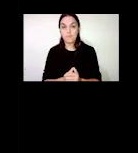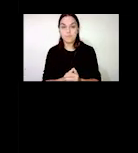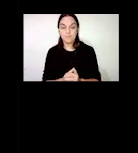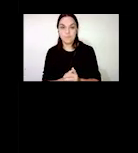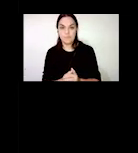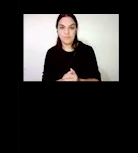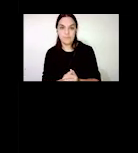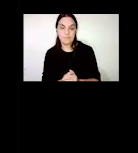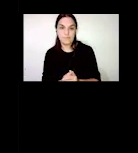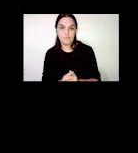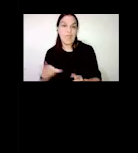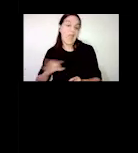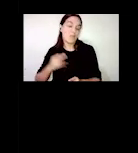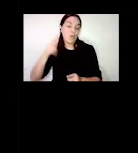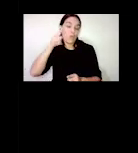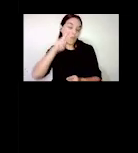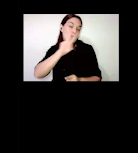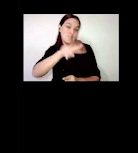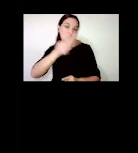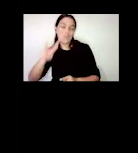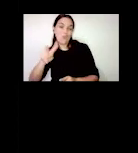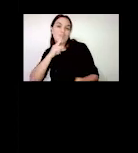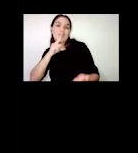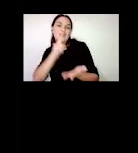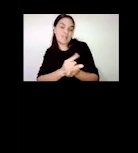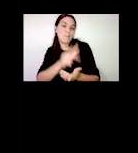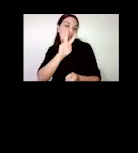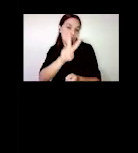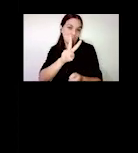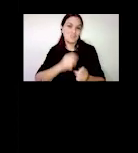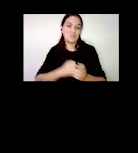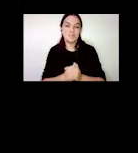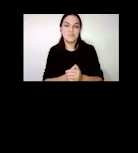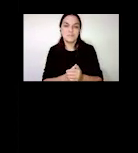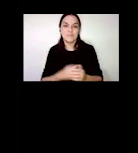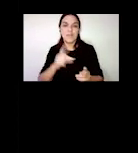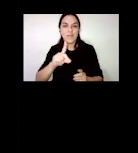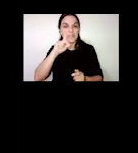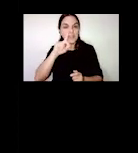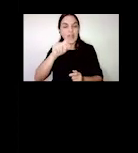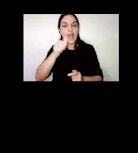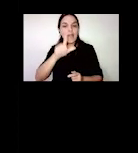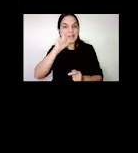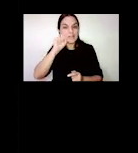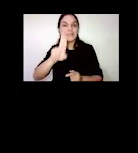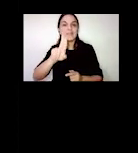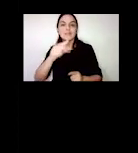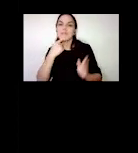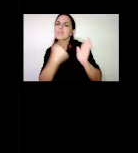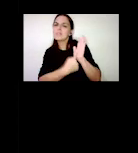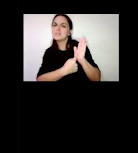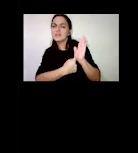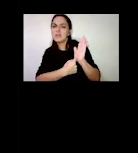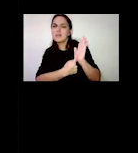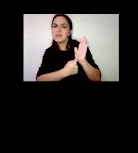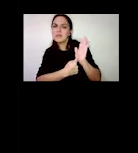Ya en el año 2022, el dictamen 2 de 2022, la DIALIR consideró y